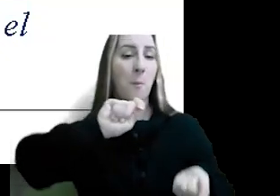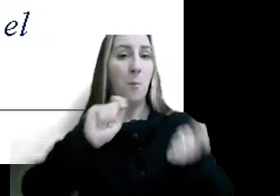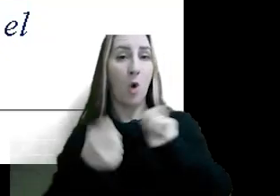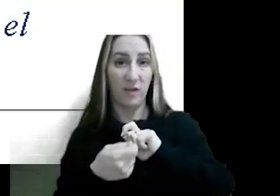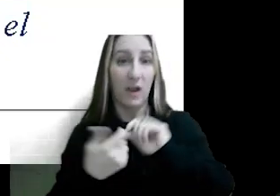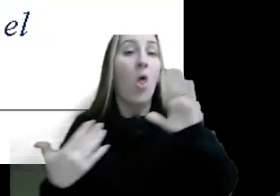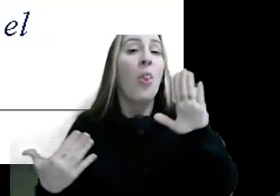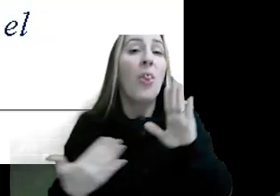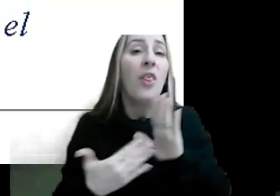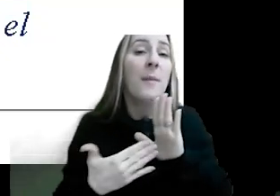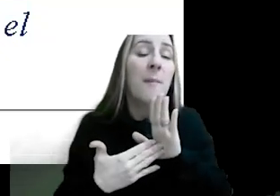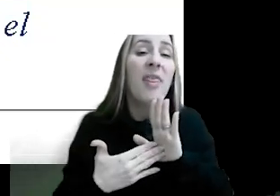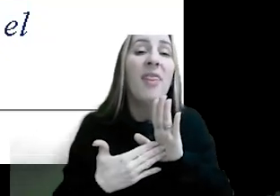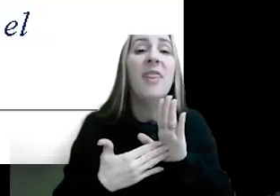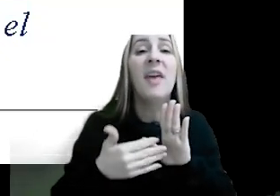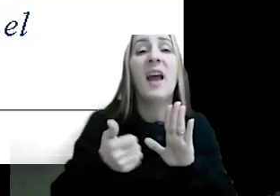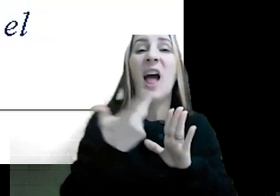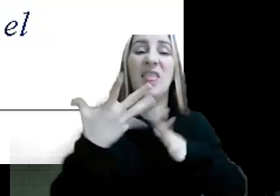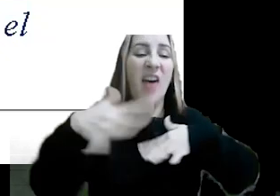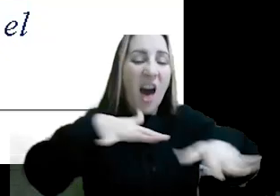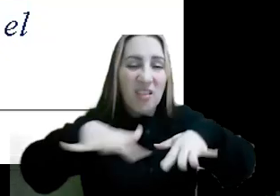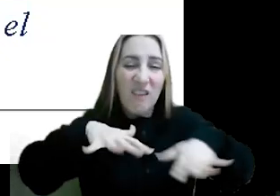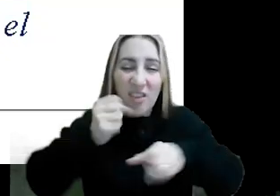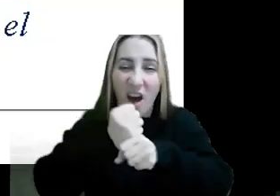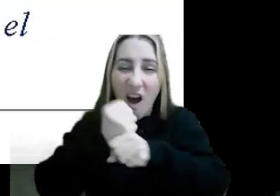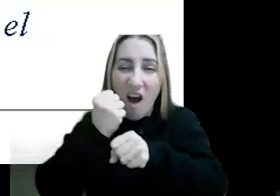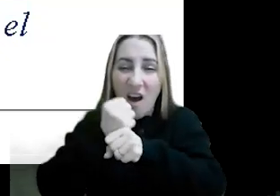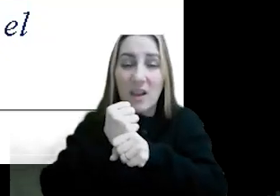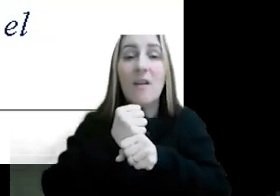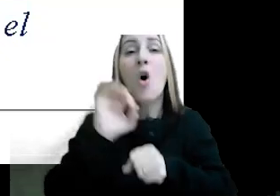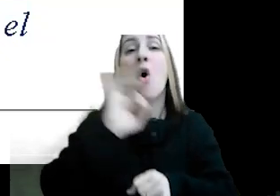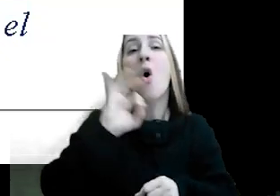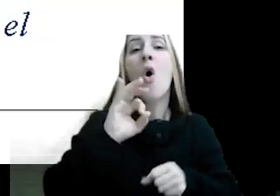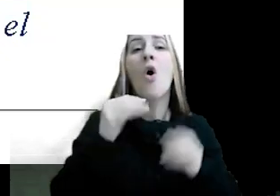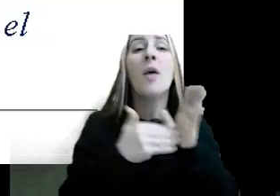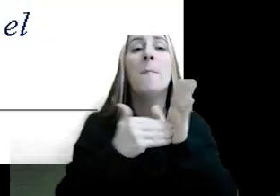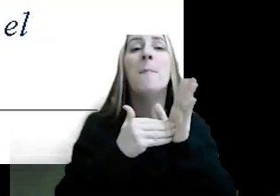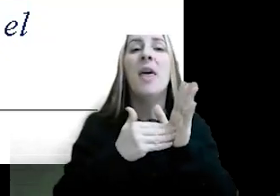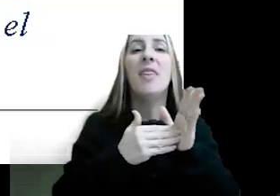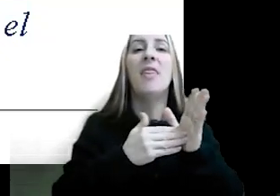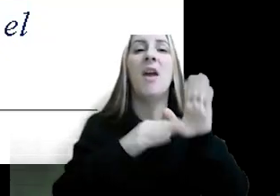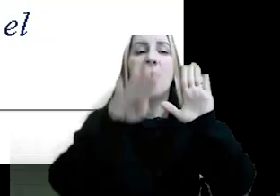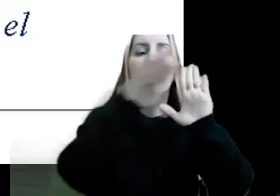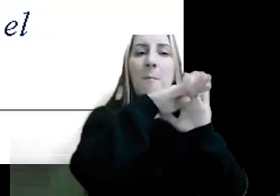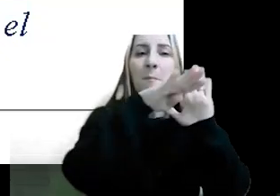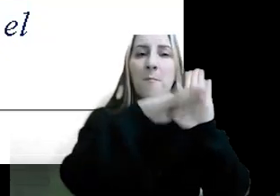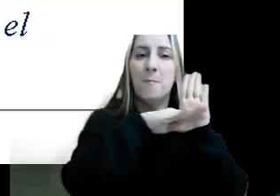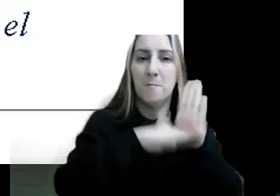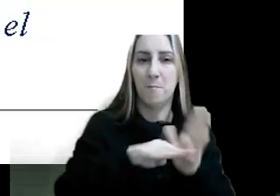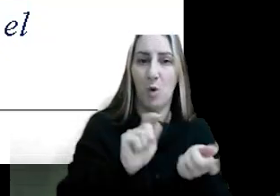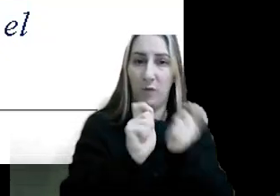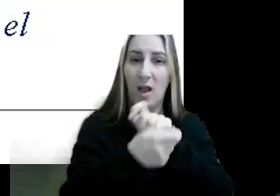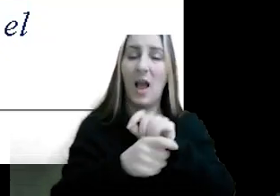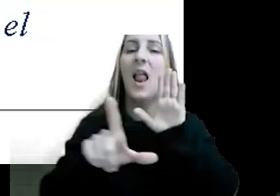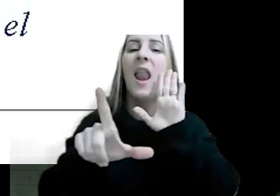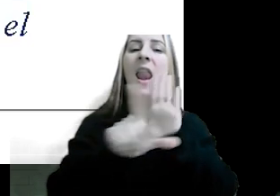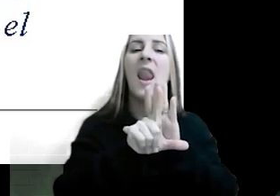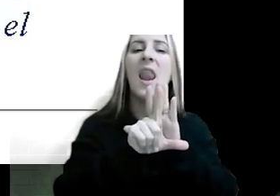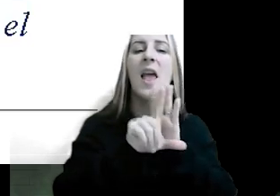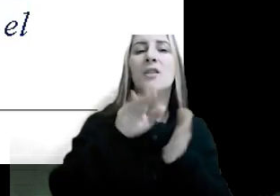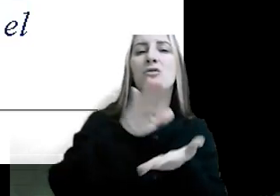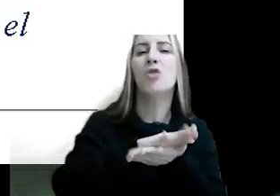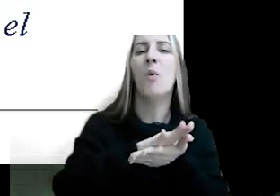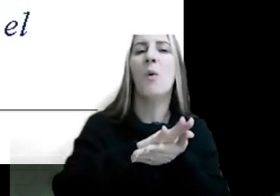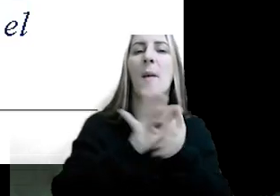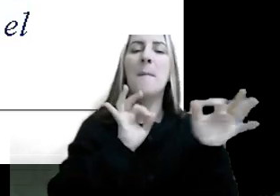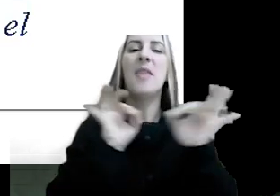de la cantidad de actividades, o la modificación por parámetros. La Ley de Medidas Fiscales y Paliativas,